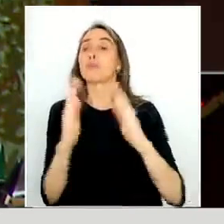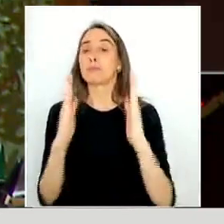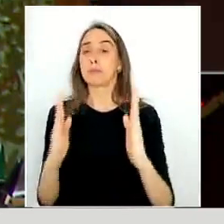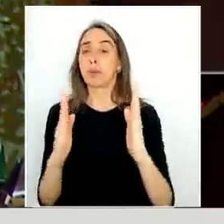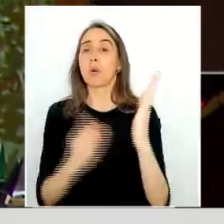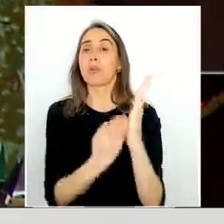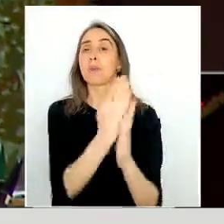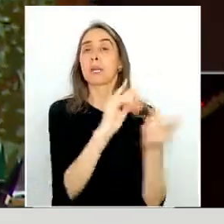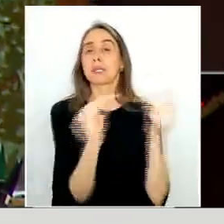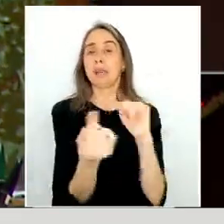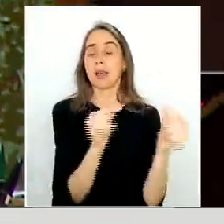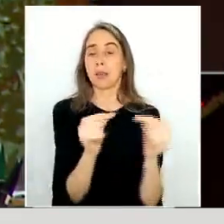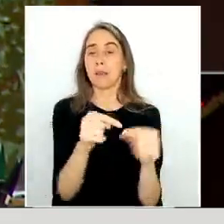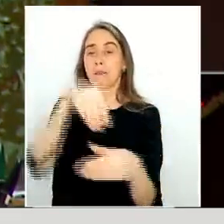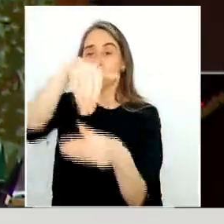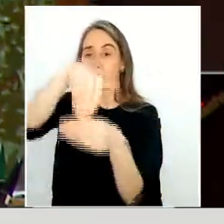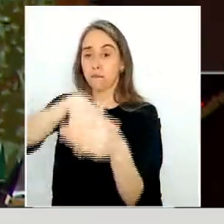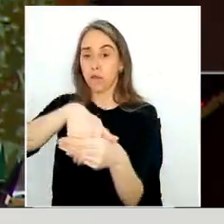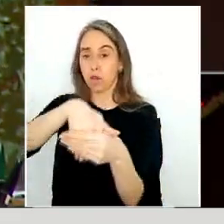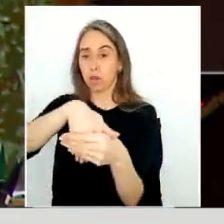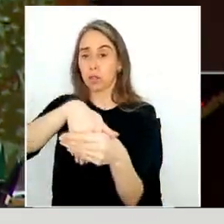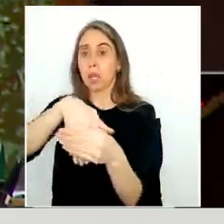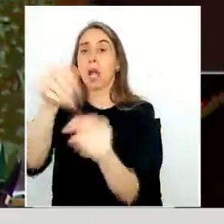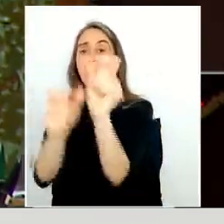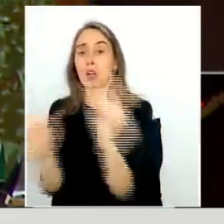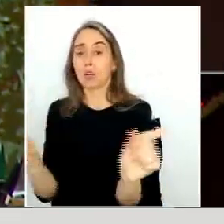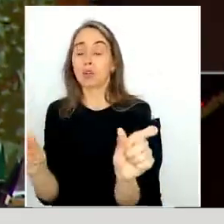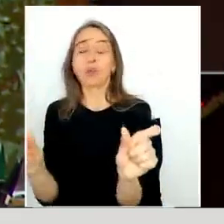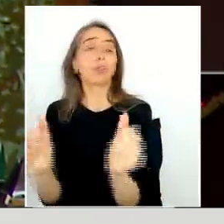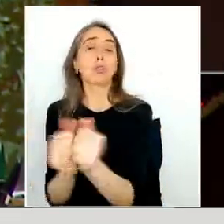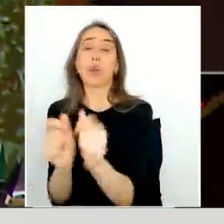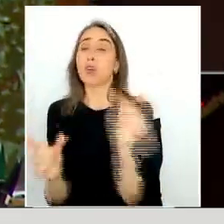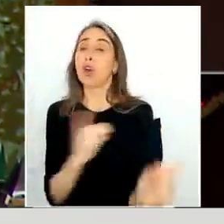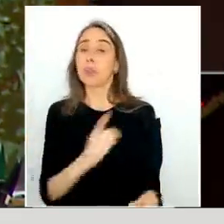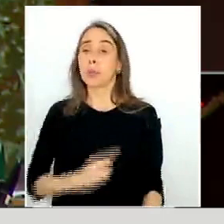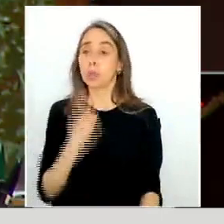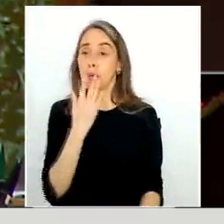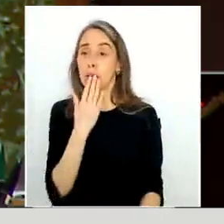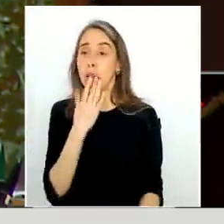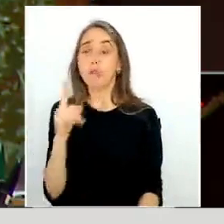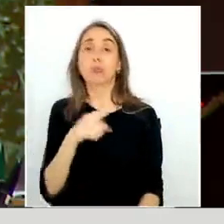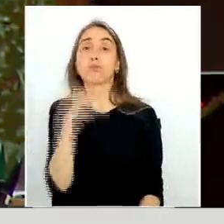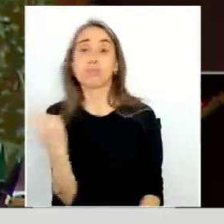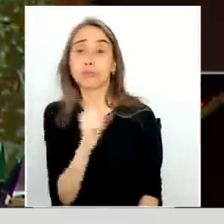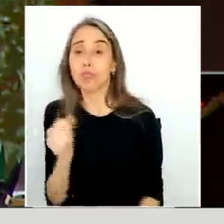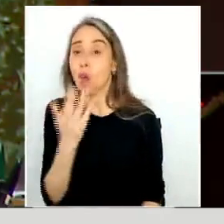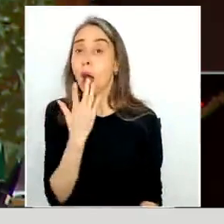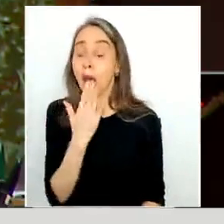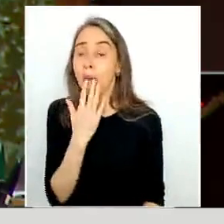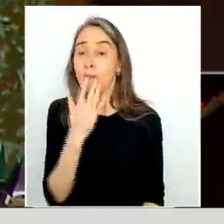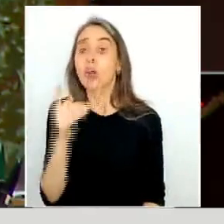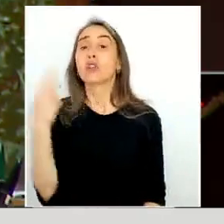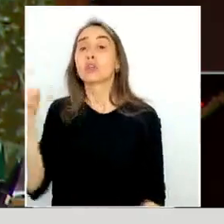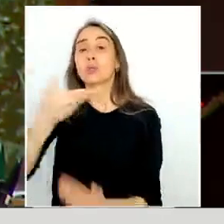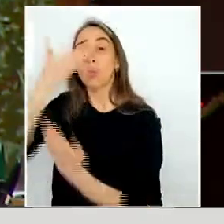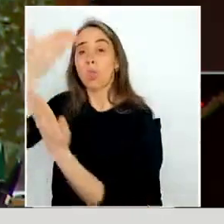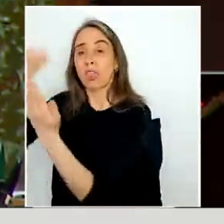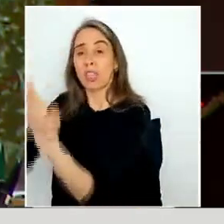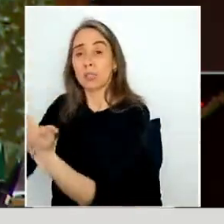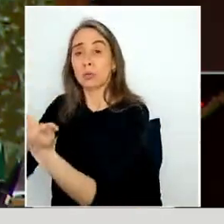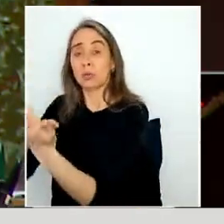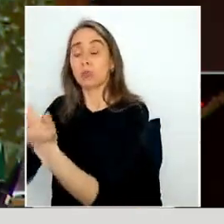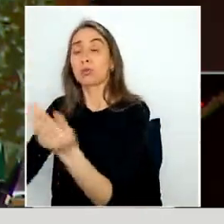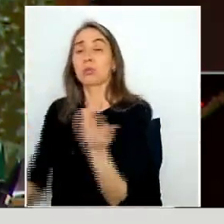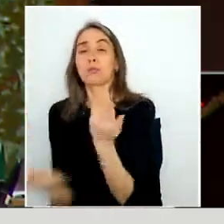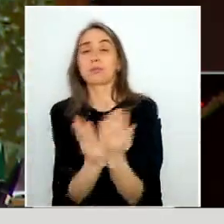se votará con los que hayan intervenido pudiendo insertar sus discursos Quienes no alcancen a hacerlo para la